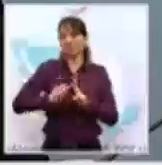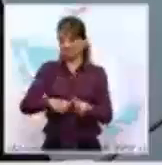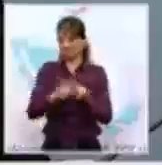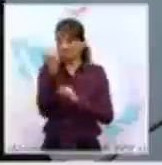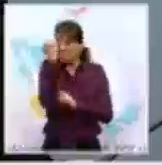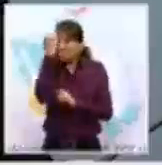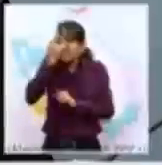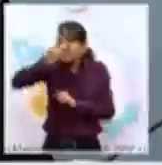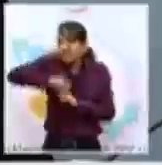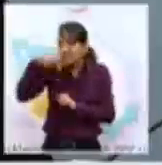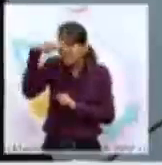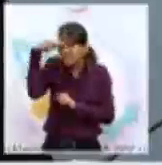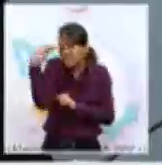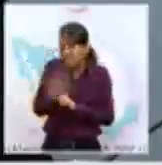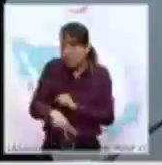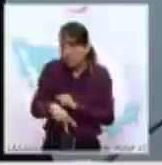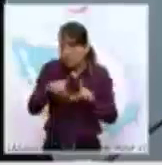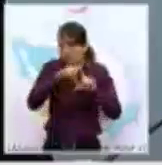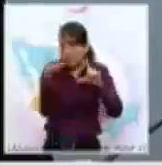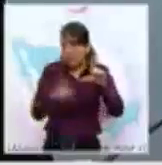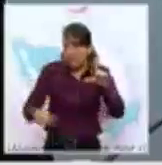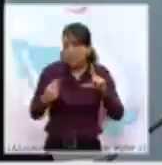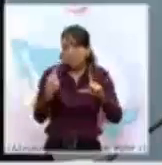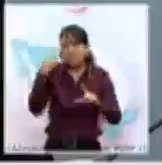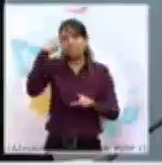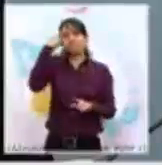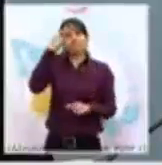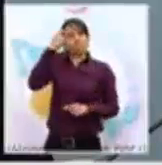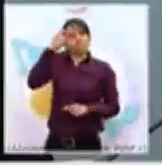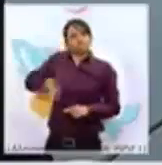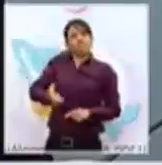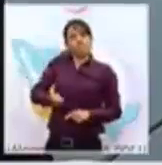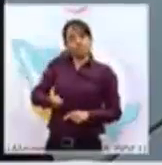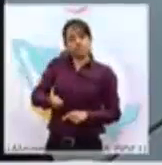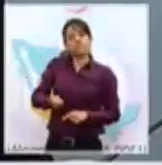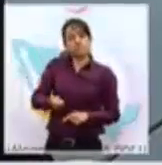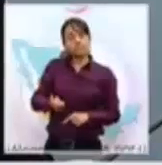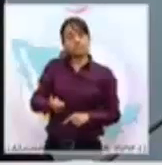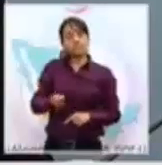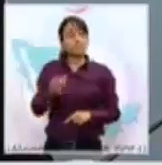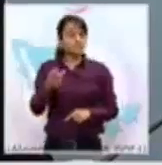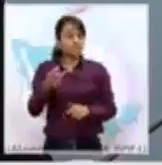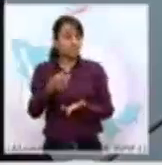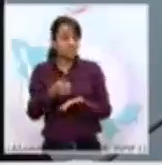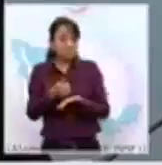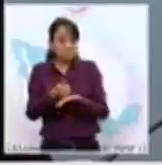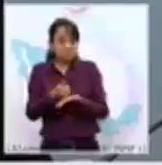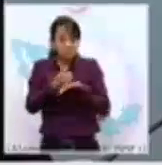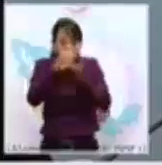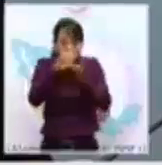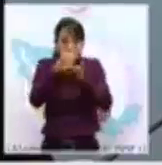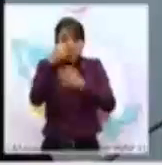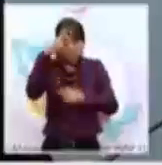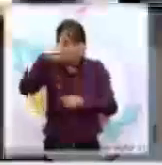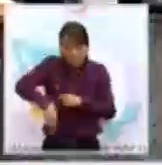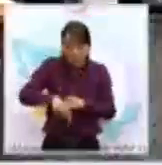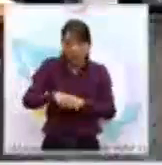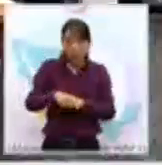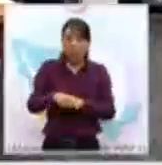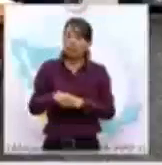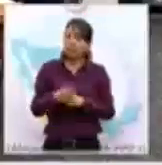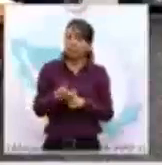¿no?, esas expresiones artísticas que le dieron como un punto, un foco común, una